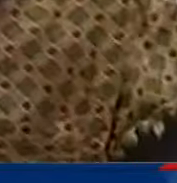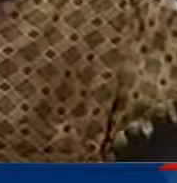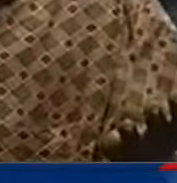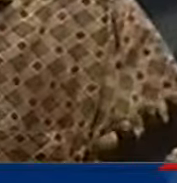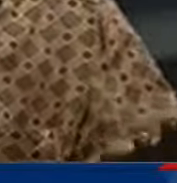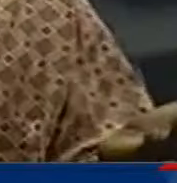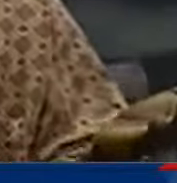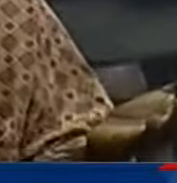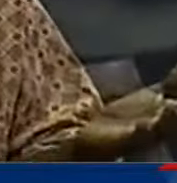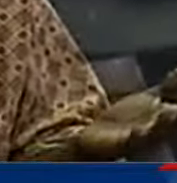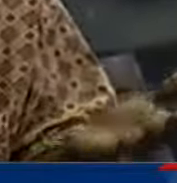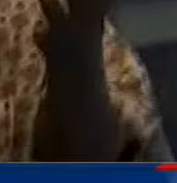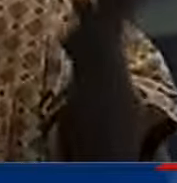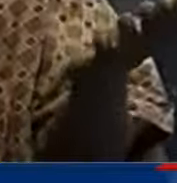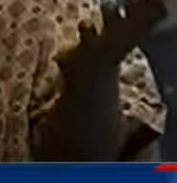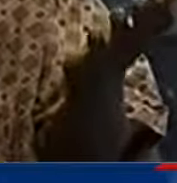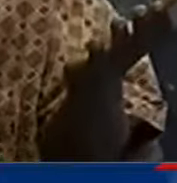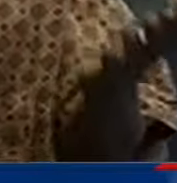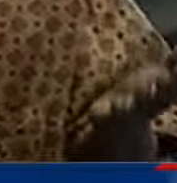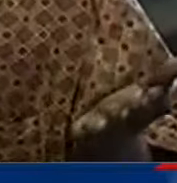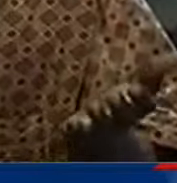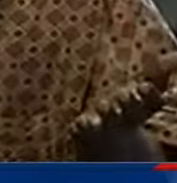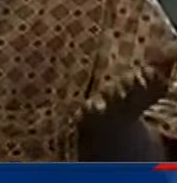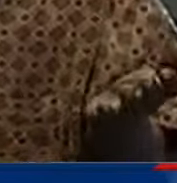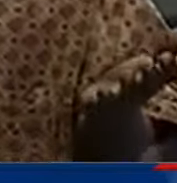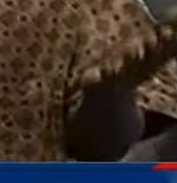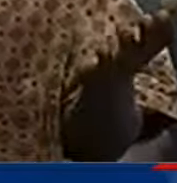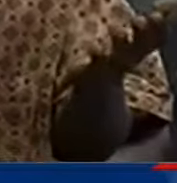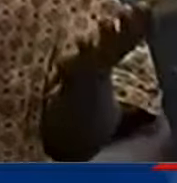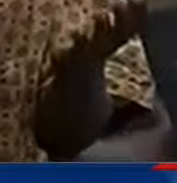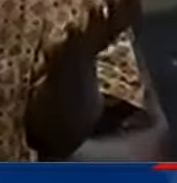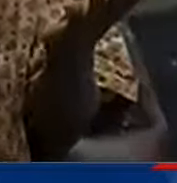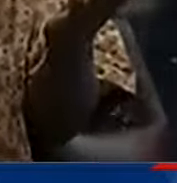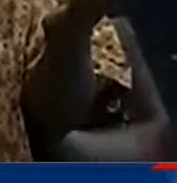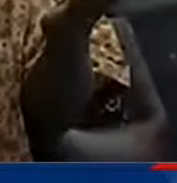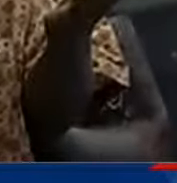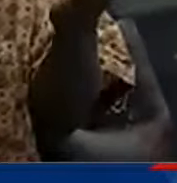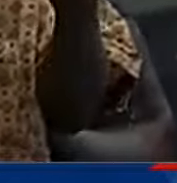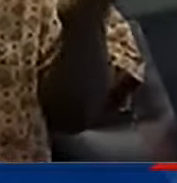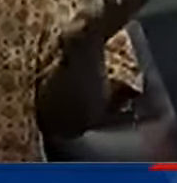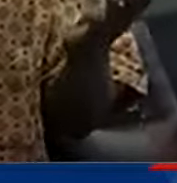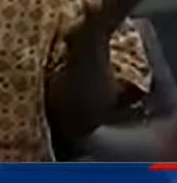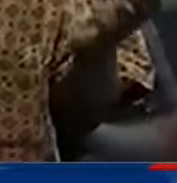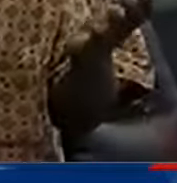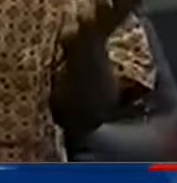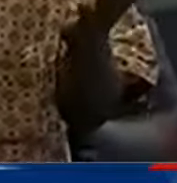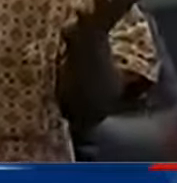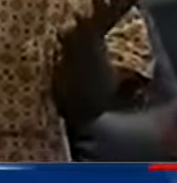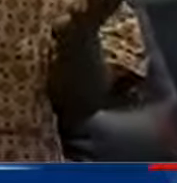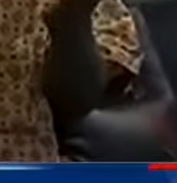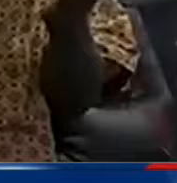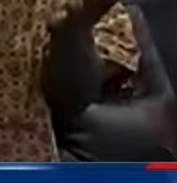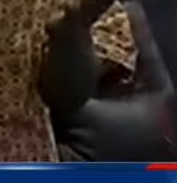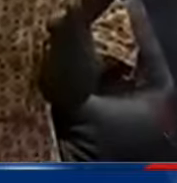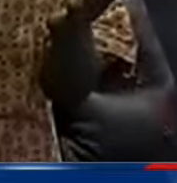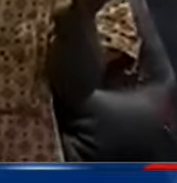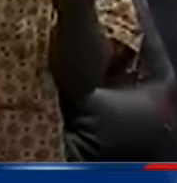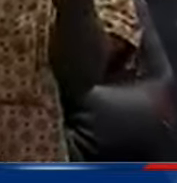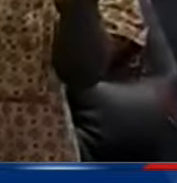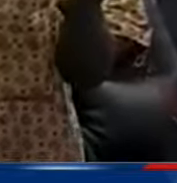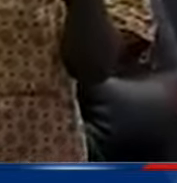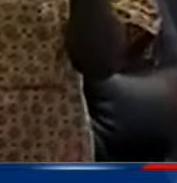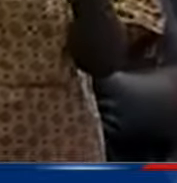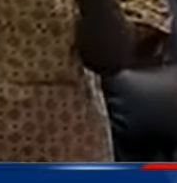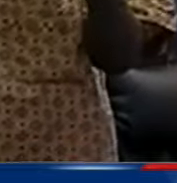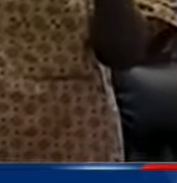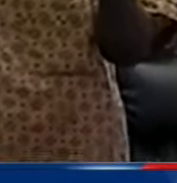usted asuma el compromiso, porque la idea es contar con esa serie de informaciones